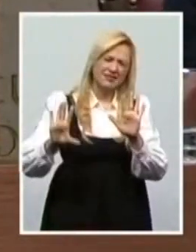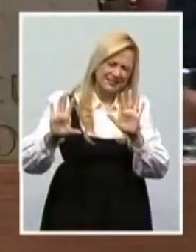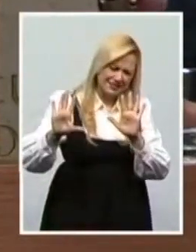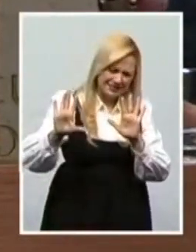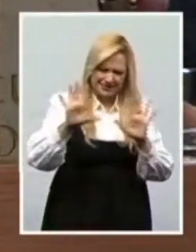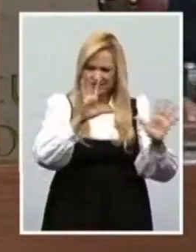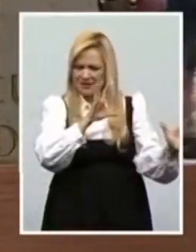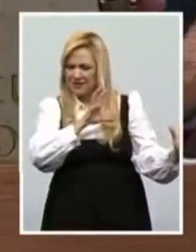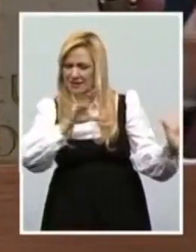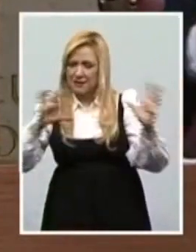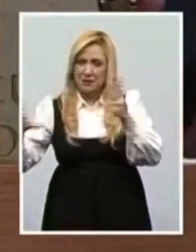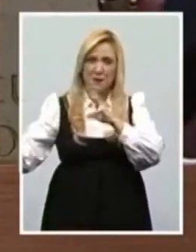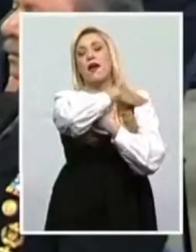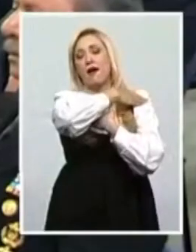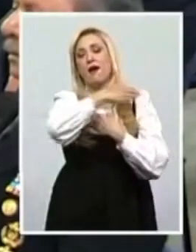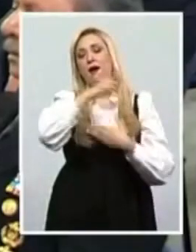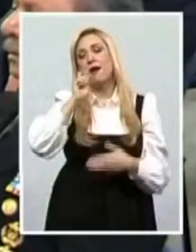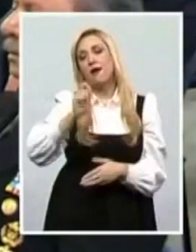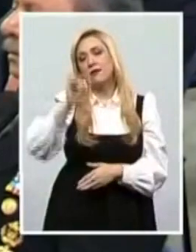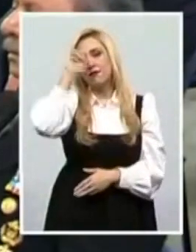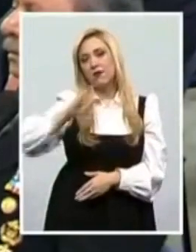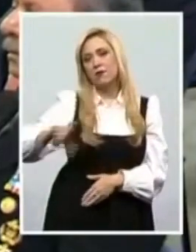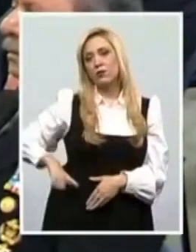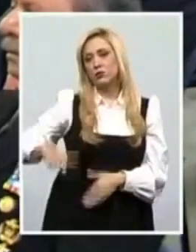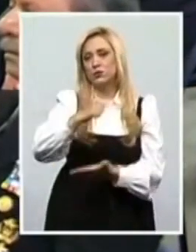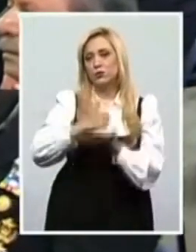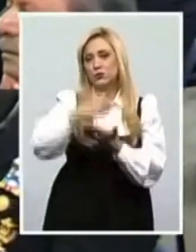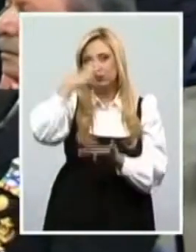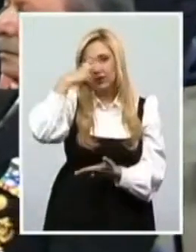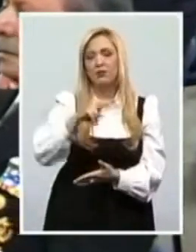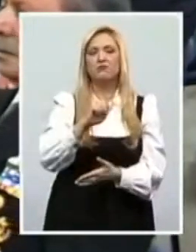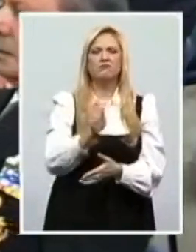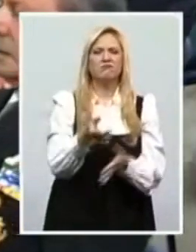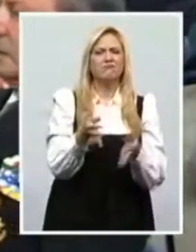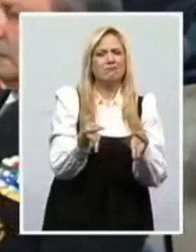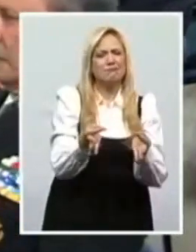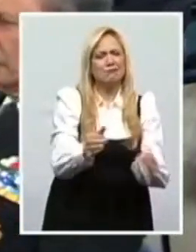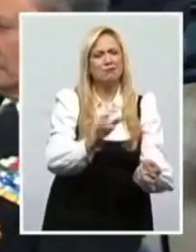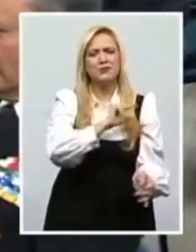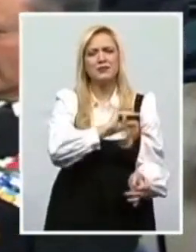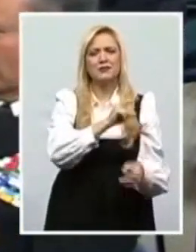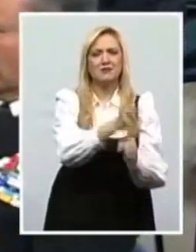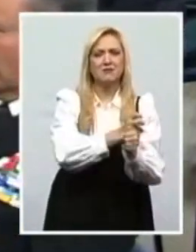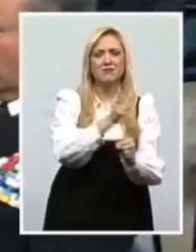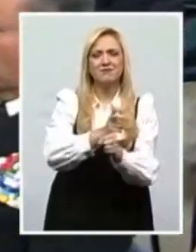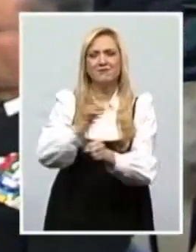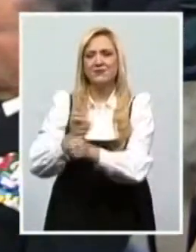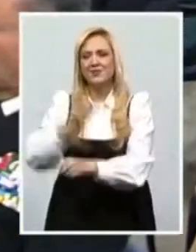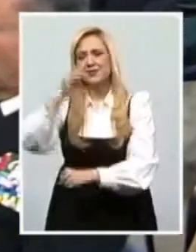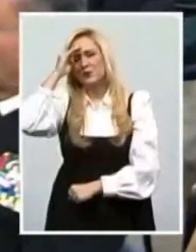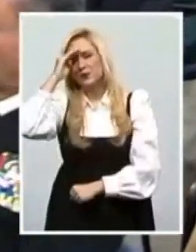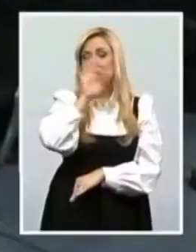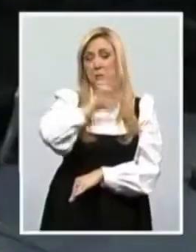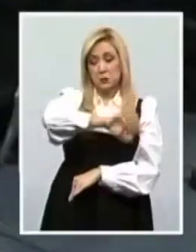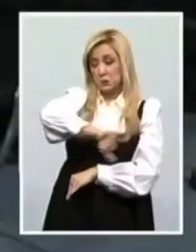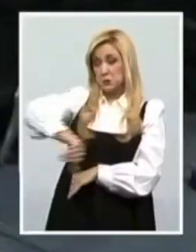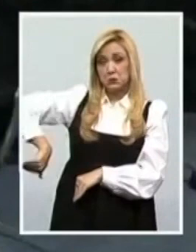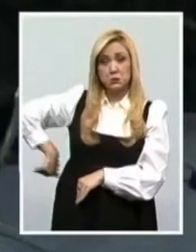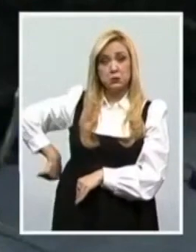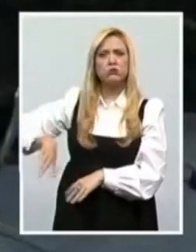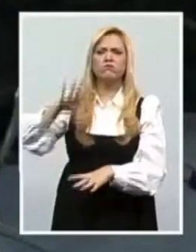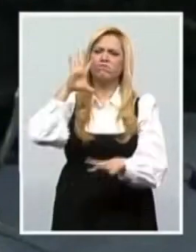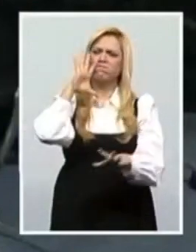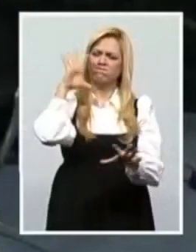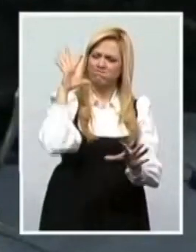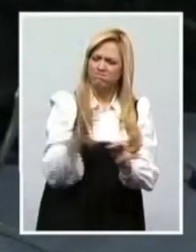los factores reales de poder y que preserva su independencia con hechos y no con palabras, con